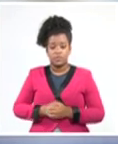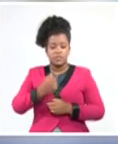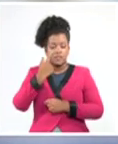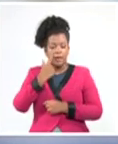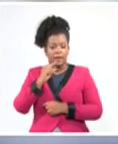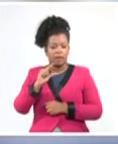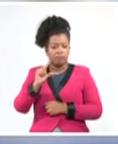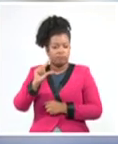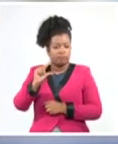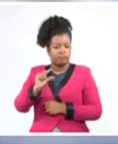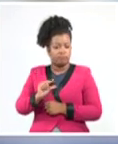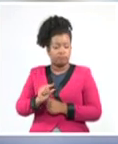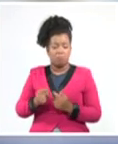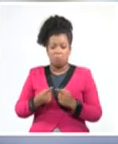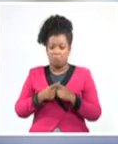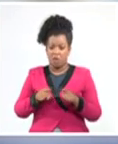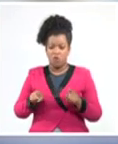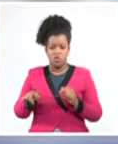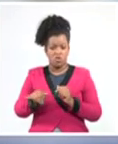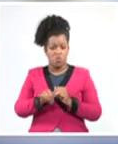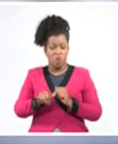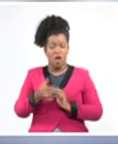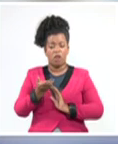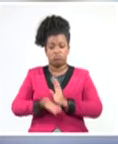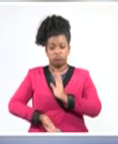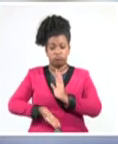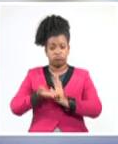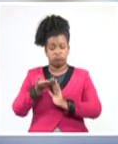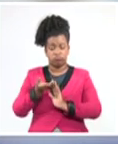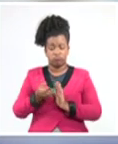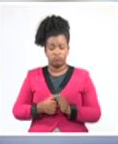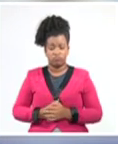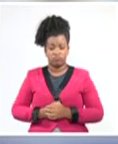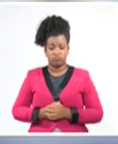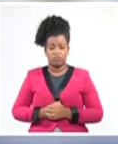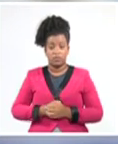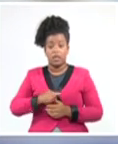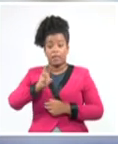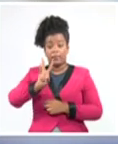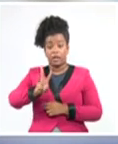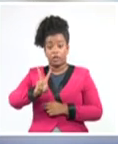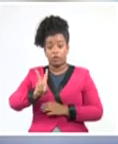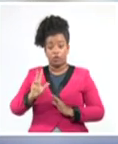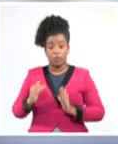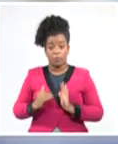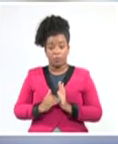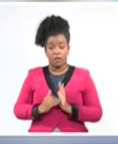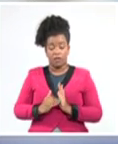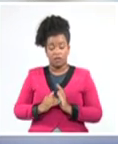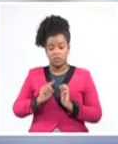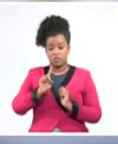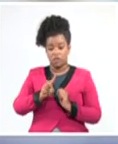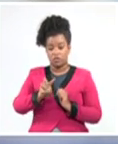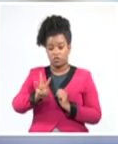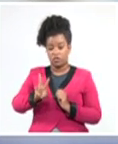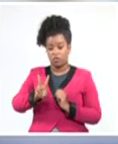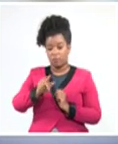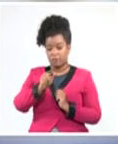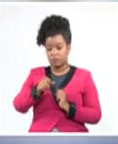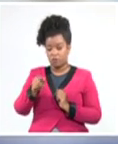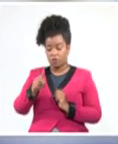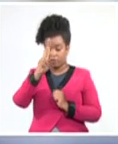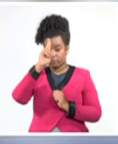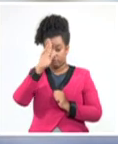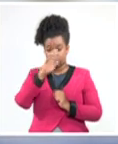ayer pero realmente es una cifra muy elevada de 32 mil 132 personas ingresadas